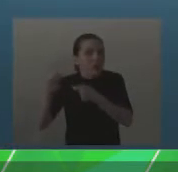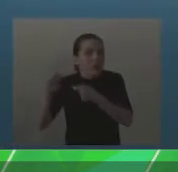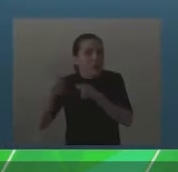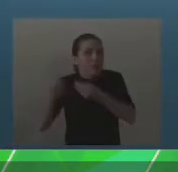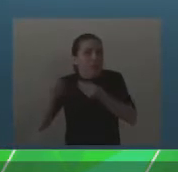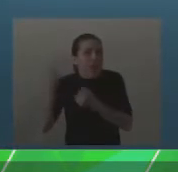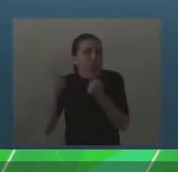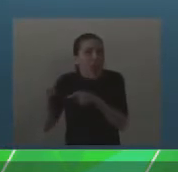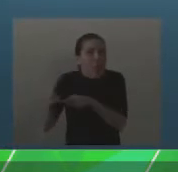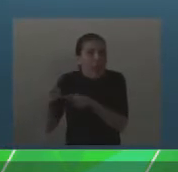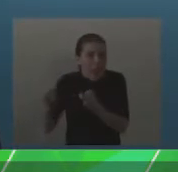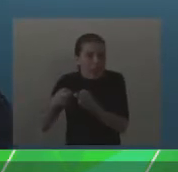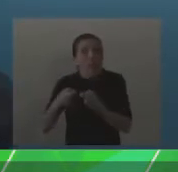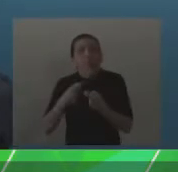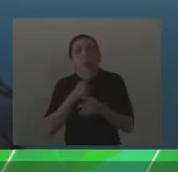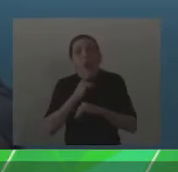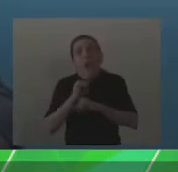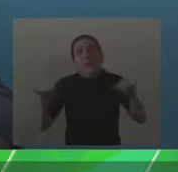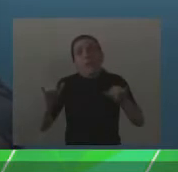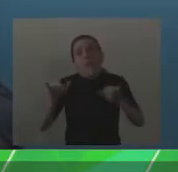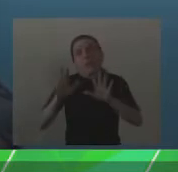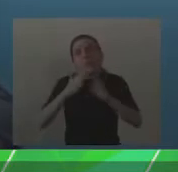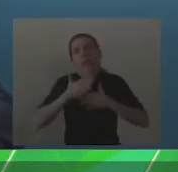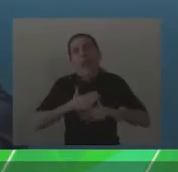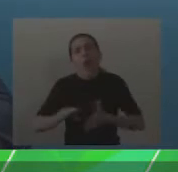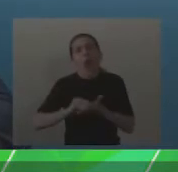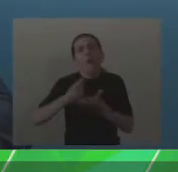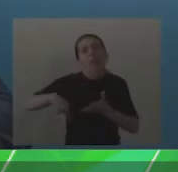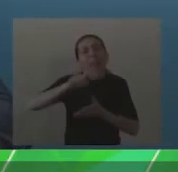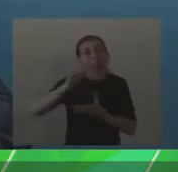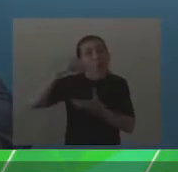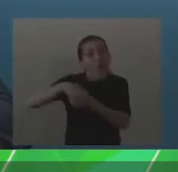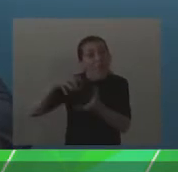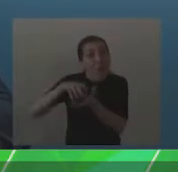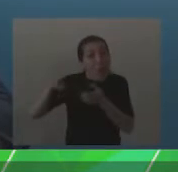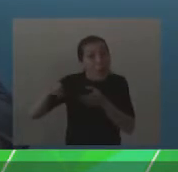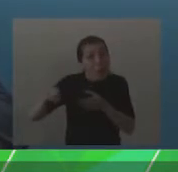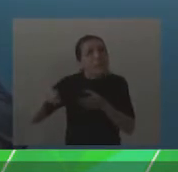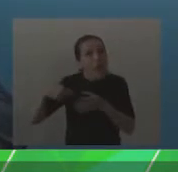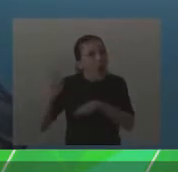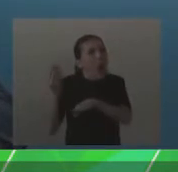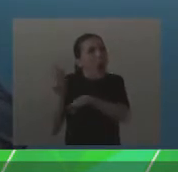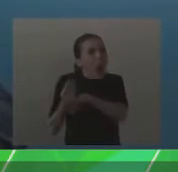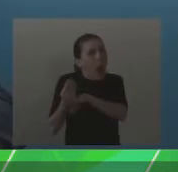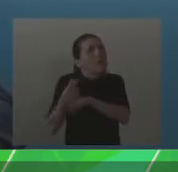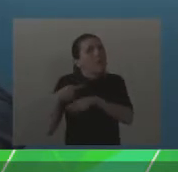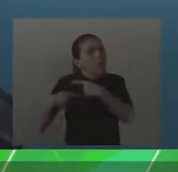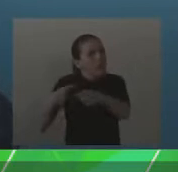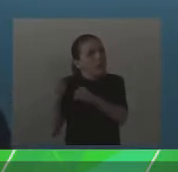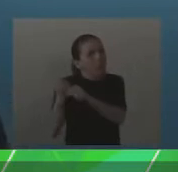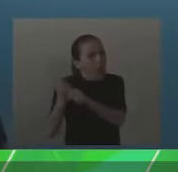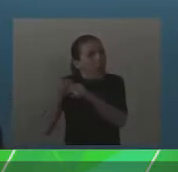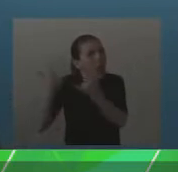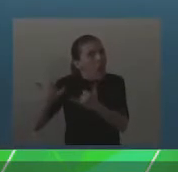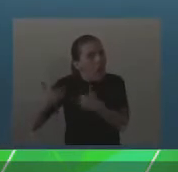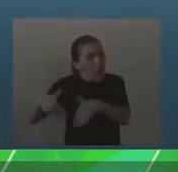cuanto a lo internacional. Acá estamos hablando de acreedores desde holandeses hasta estadounidenses, y creo que tenemos que